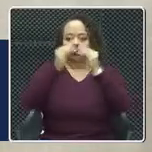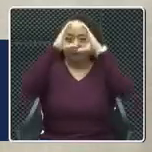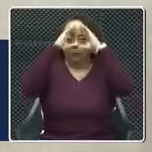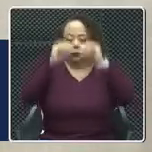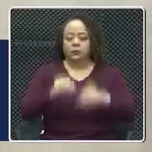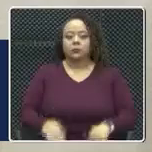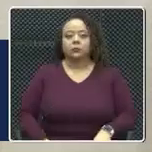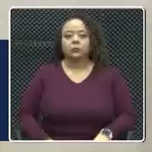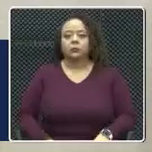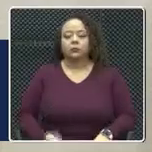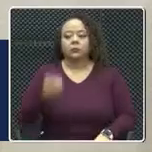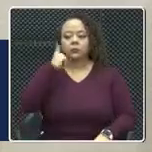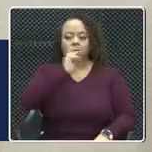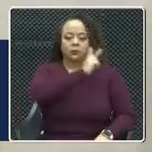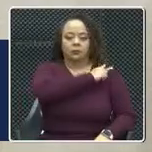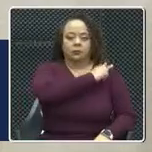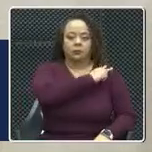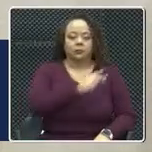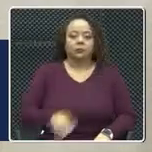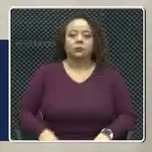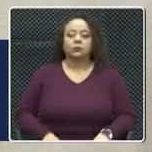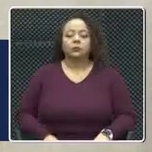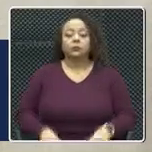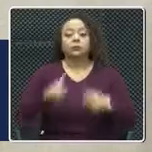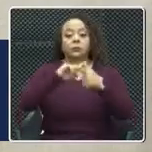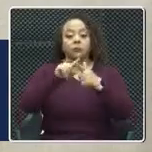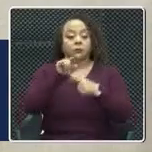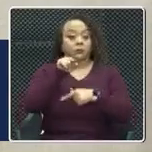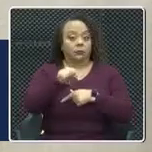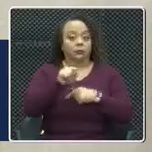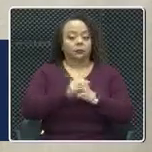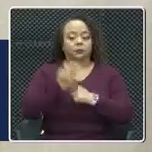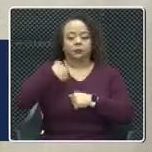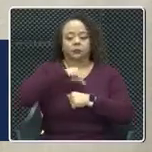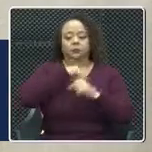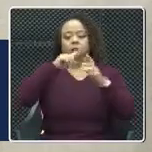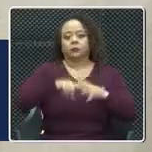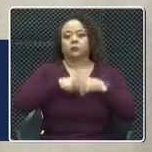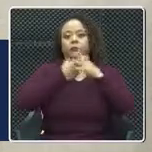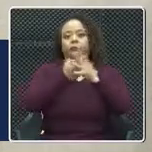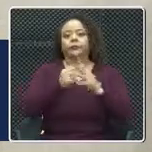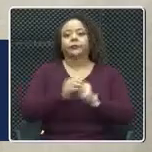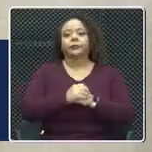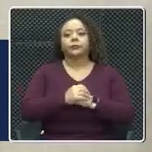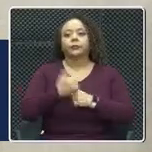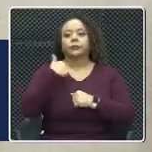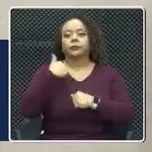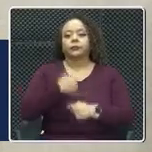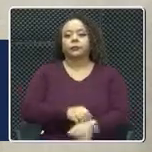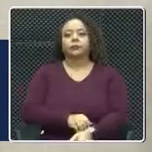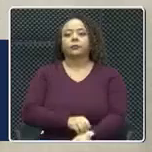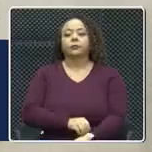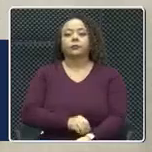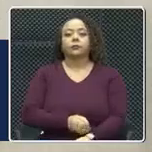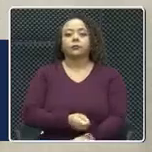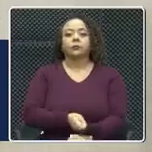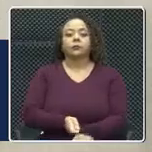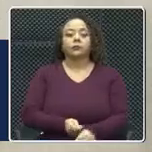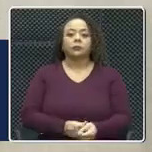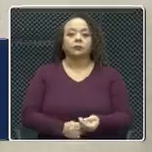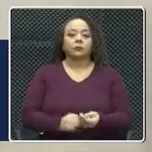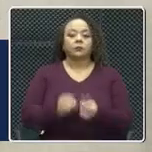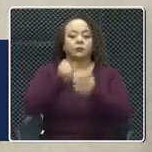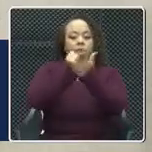reporte por parte de los patronos. Entonces, ahí es donde vamos a empezar a generar, ¿verdad?,